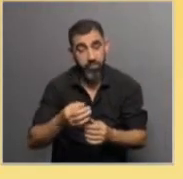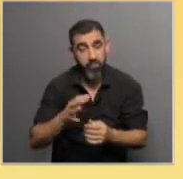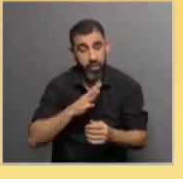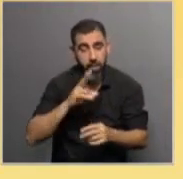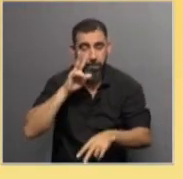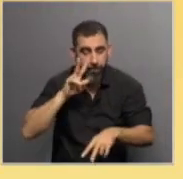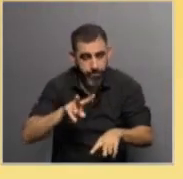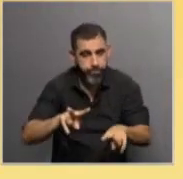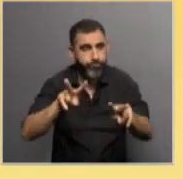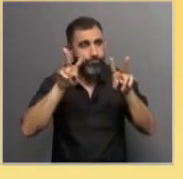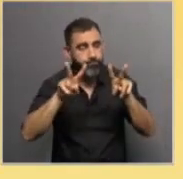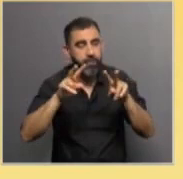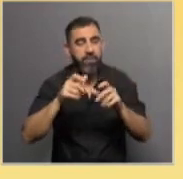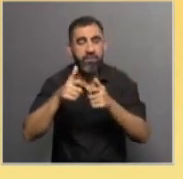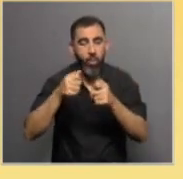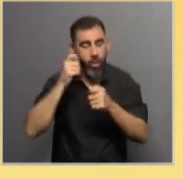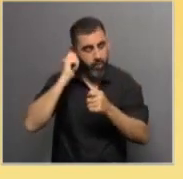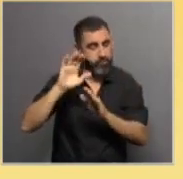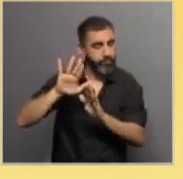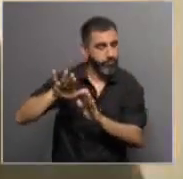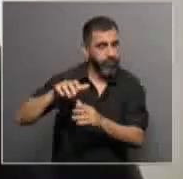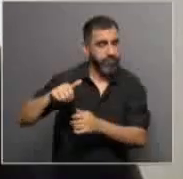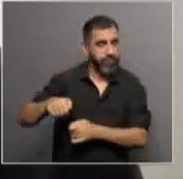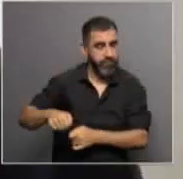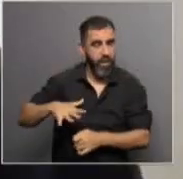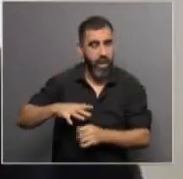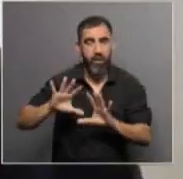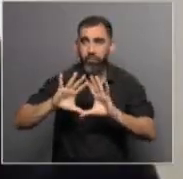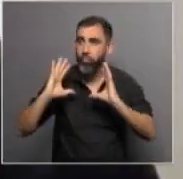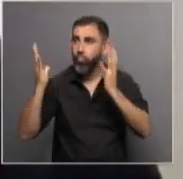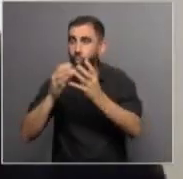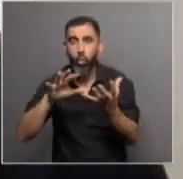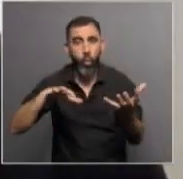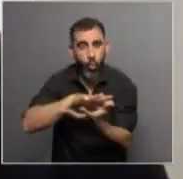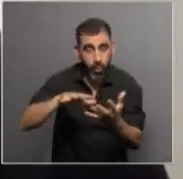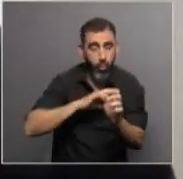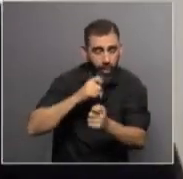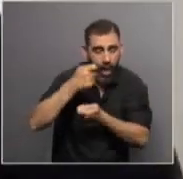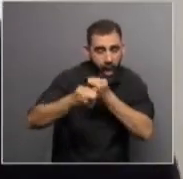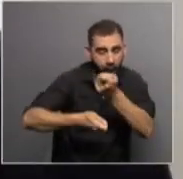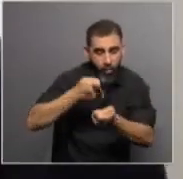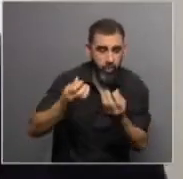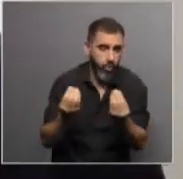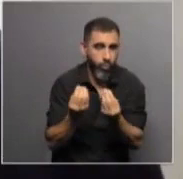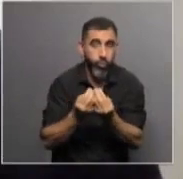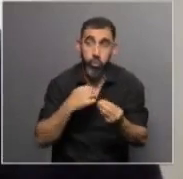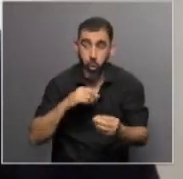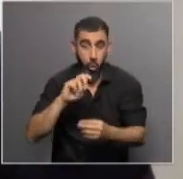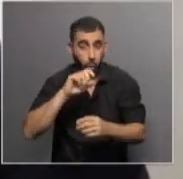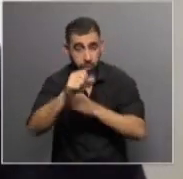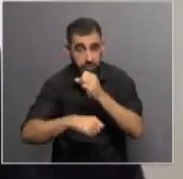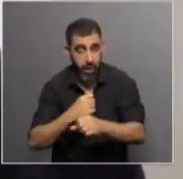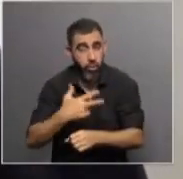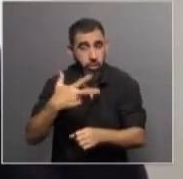la mirada del celular, darse cuenta que hay un universo complejo donde uno puede aportar mucho teniendo 12 años, 13